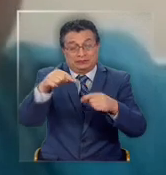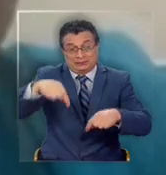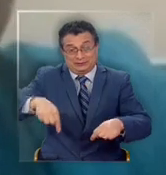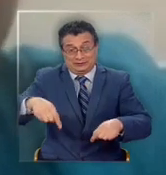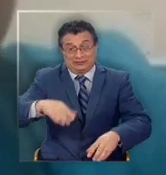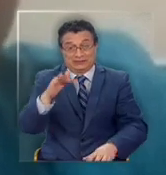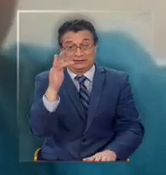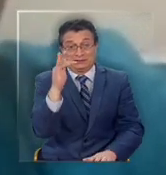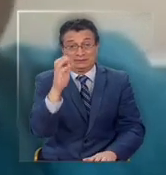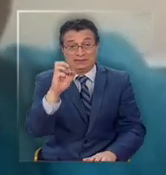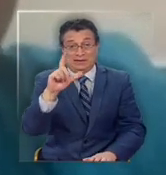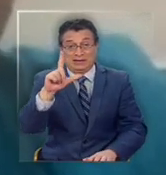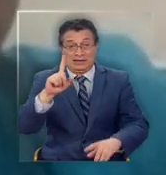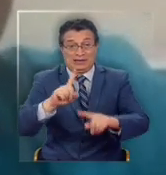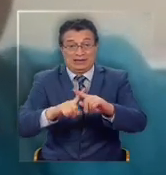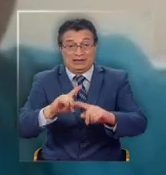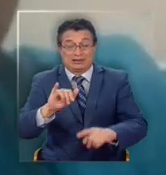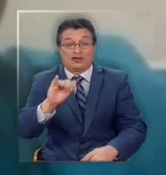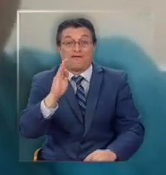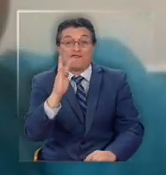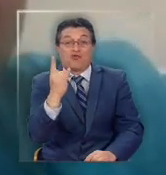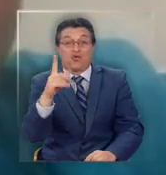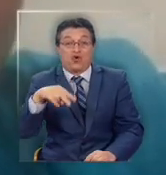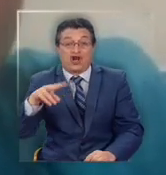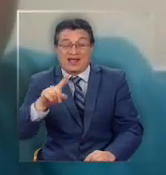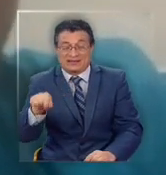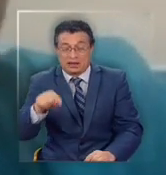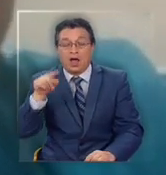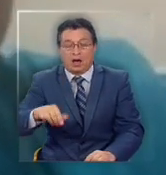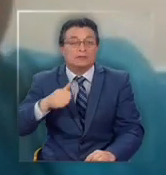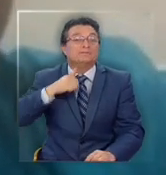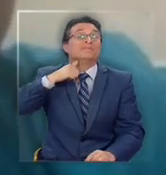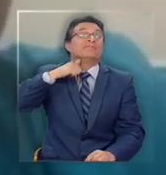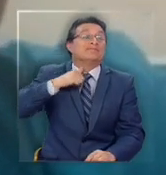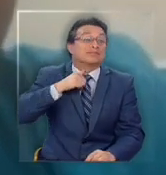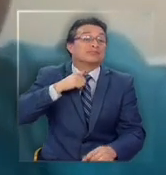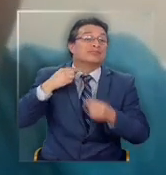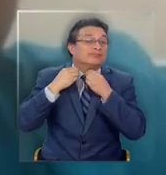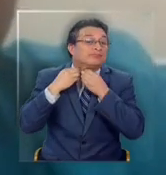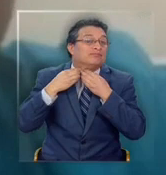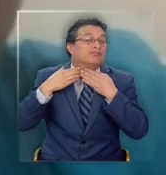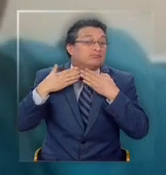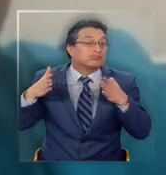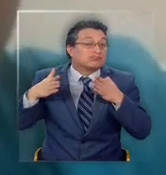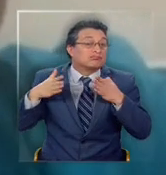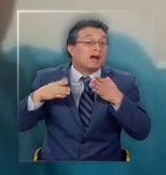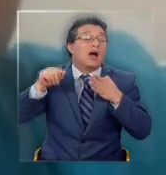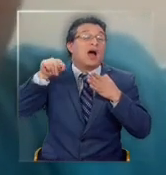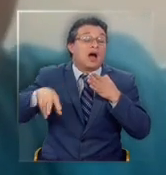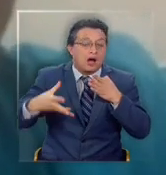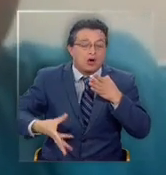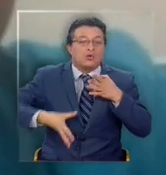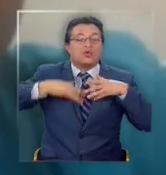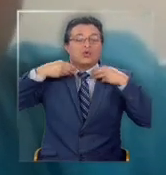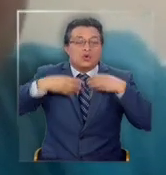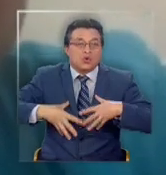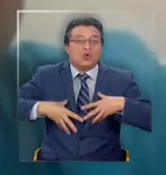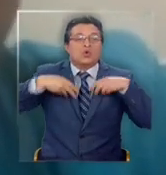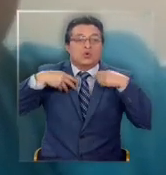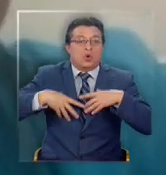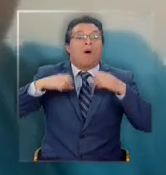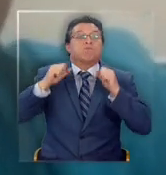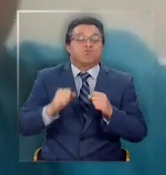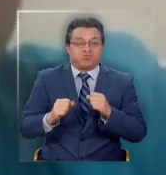Bulnes también vamos a tener que empezar a hacer traqueostomía, vamos a tener que empezar a mandar pacientes traqueostomizados a salas de